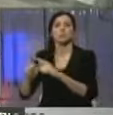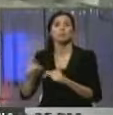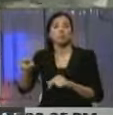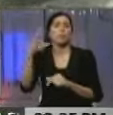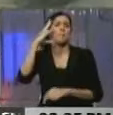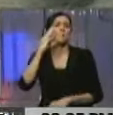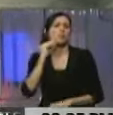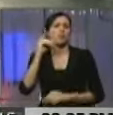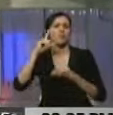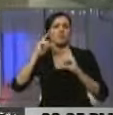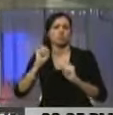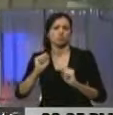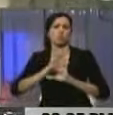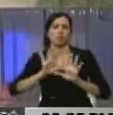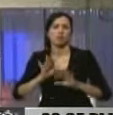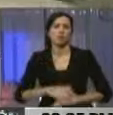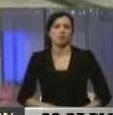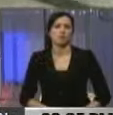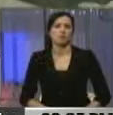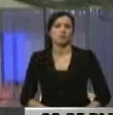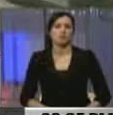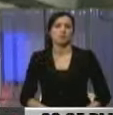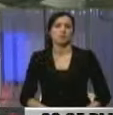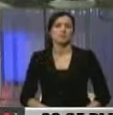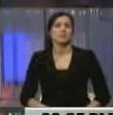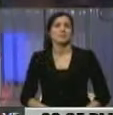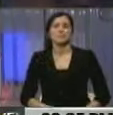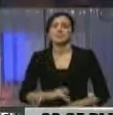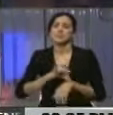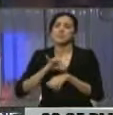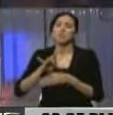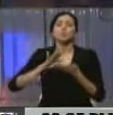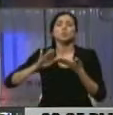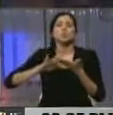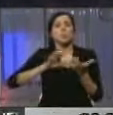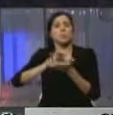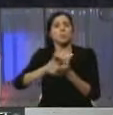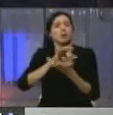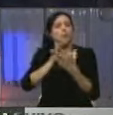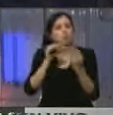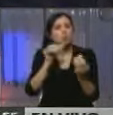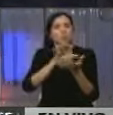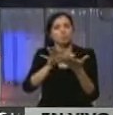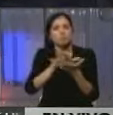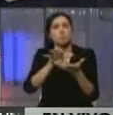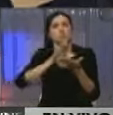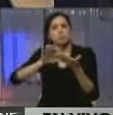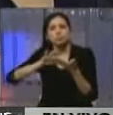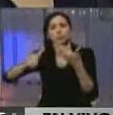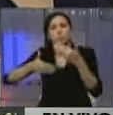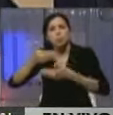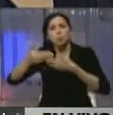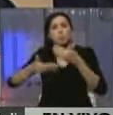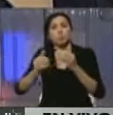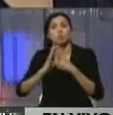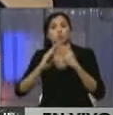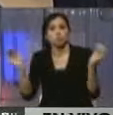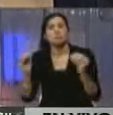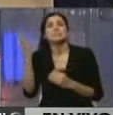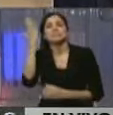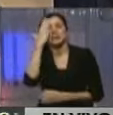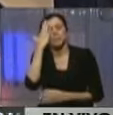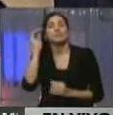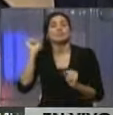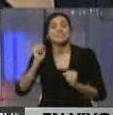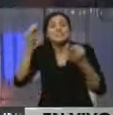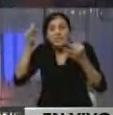materia. Hay que liberar de problemas, solucionar todos los problemas y que todo el mundo tenga garantías de su